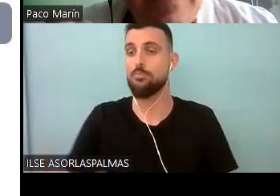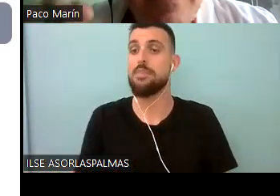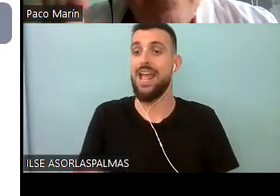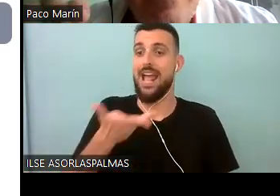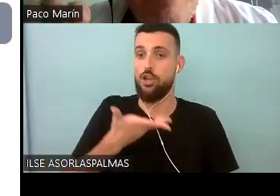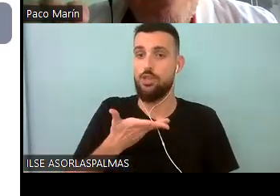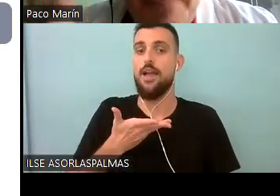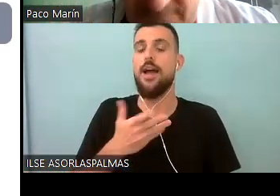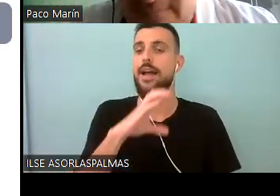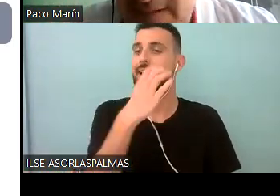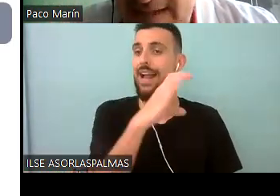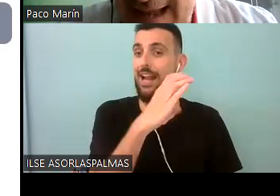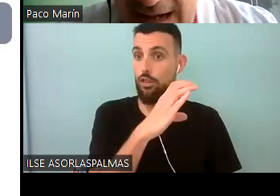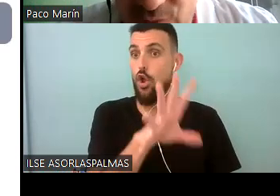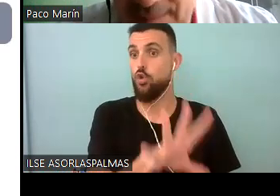entre,